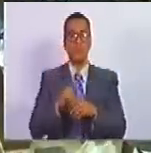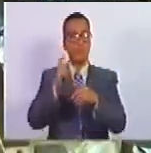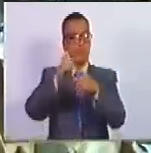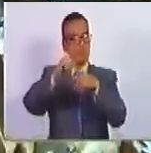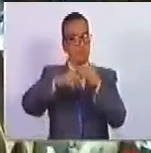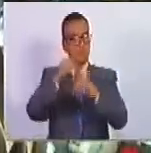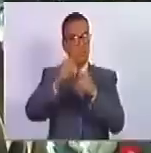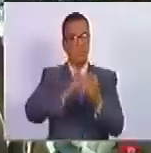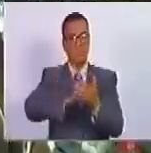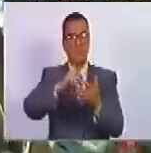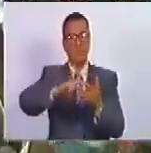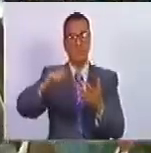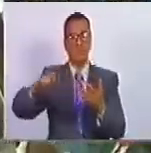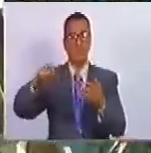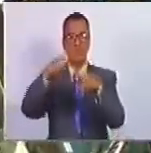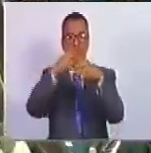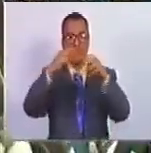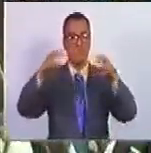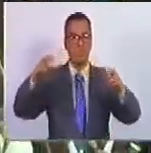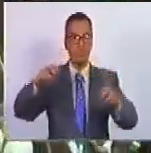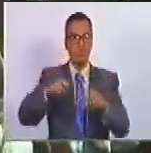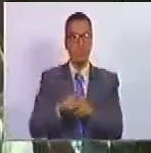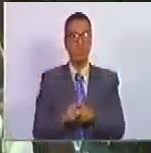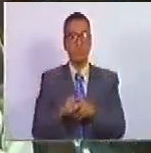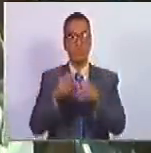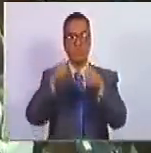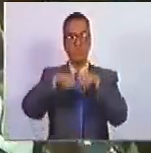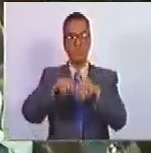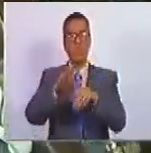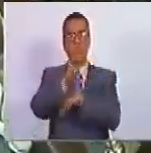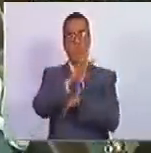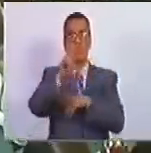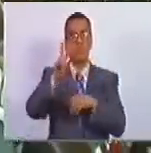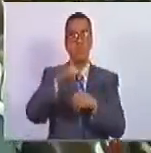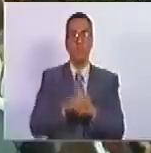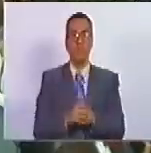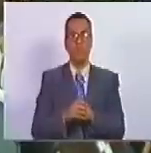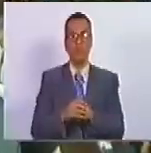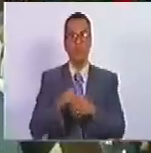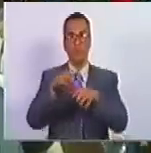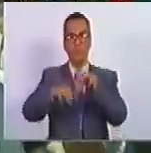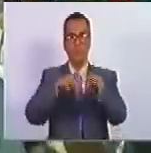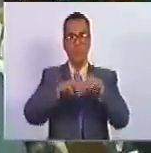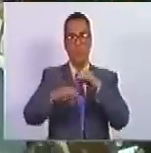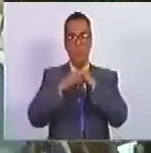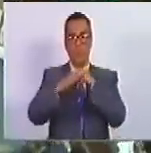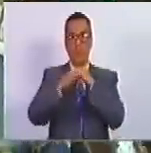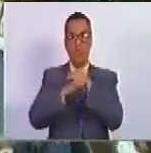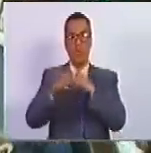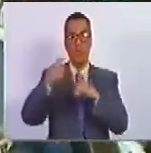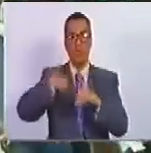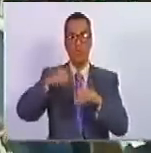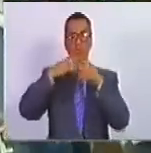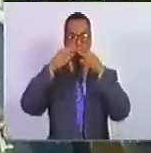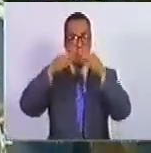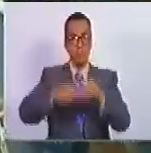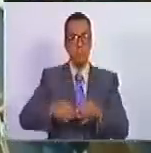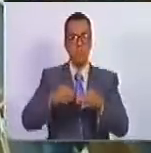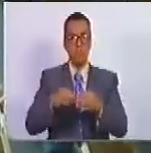cual queda redactado en los siguientes términos. Artículo 42. Los estados y municipios deberán asegurar la